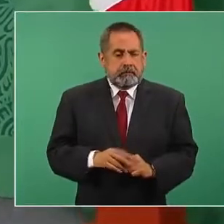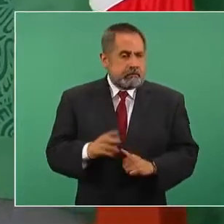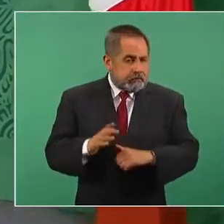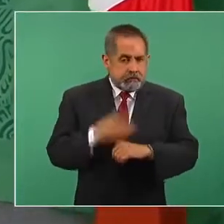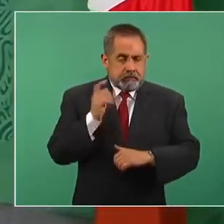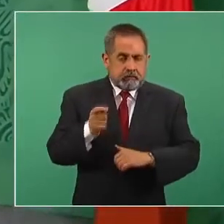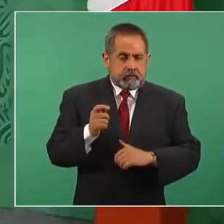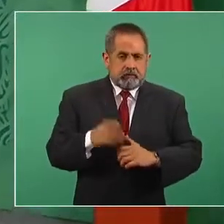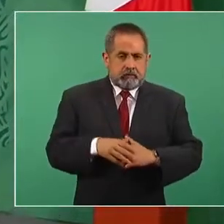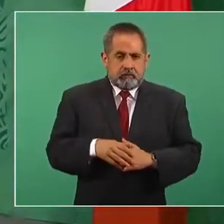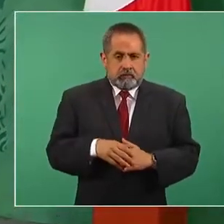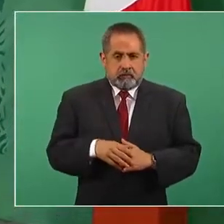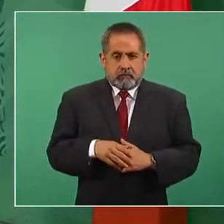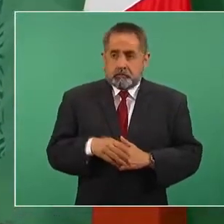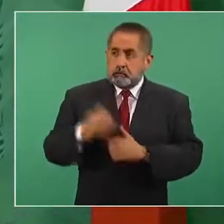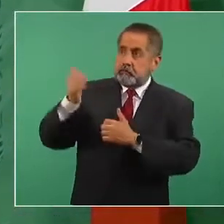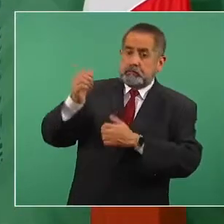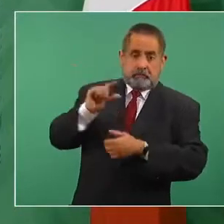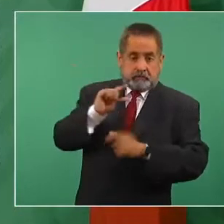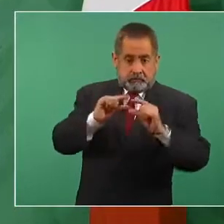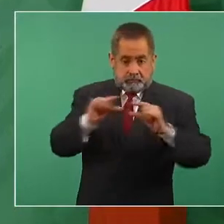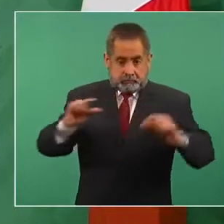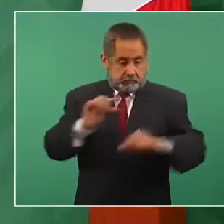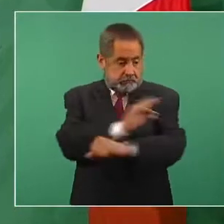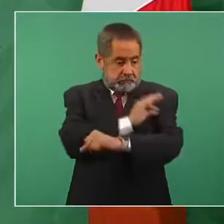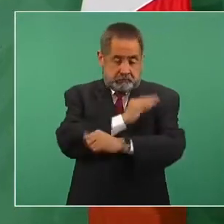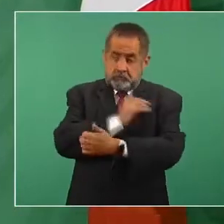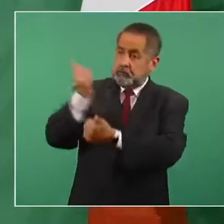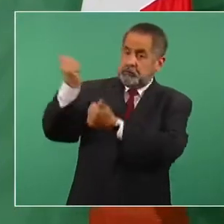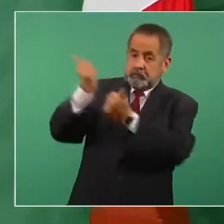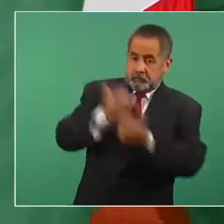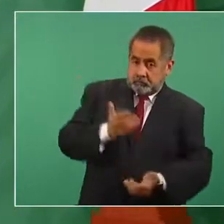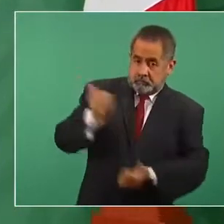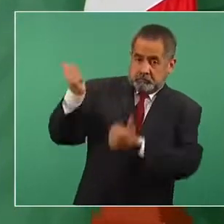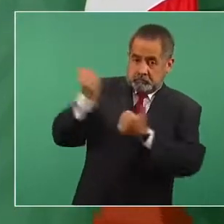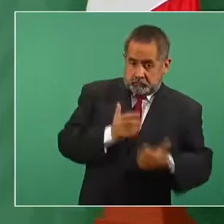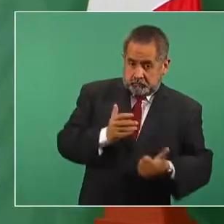porque nos están llegando vacunas.